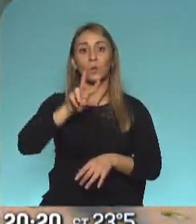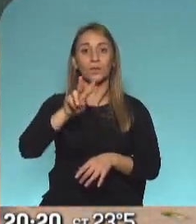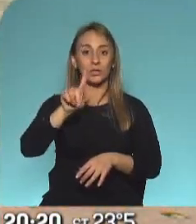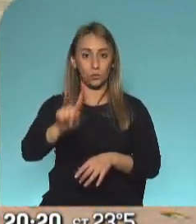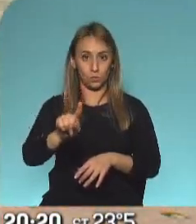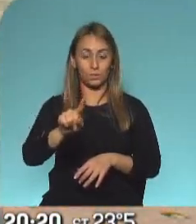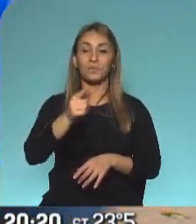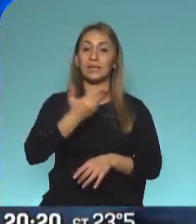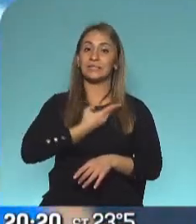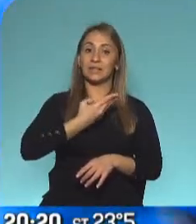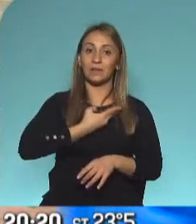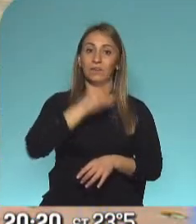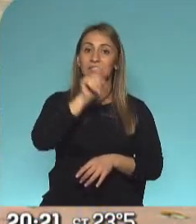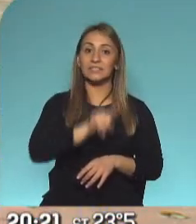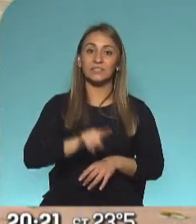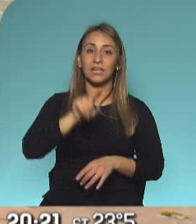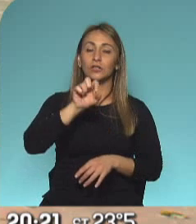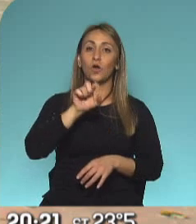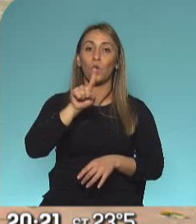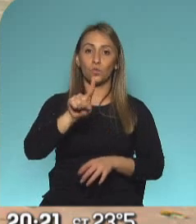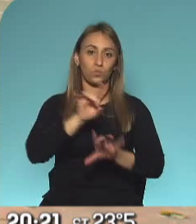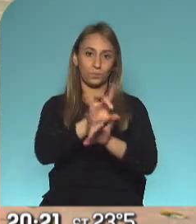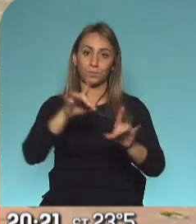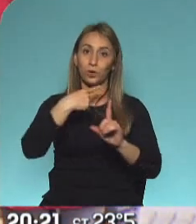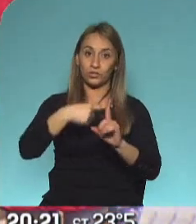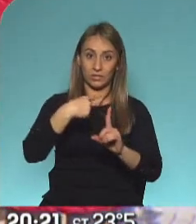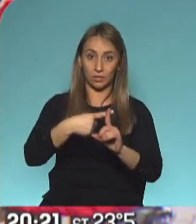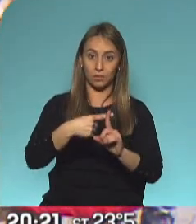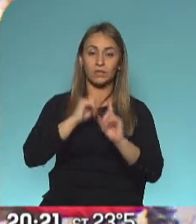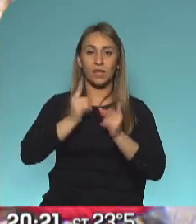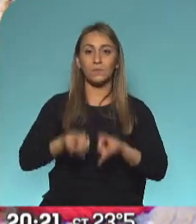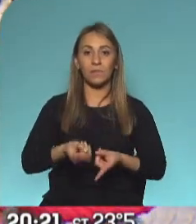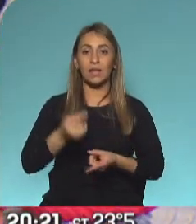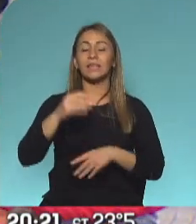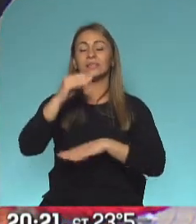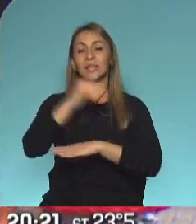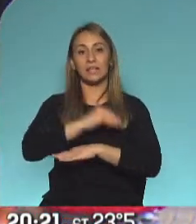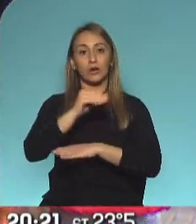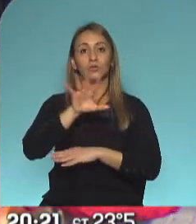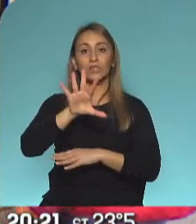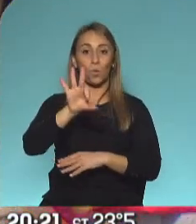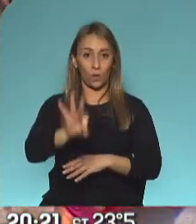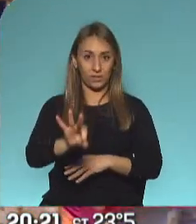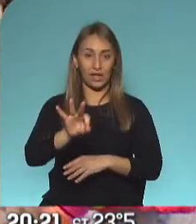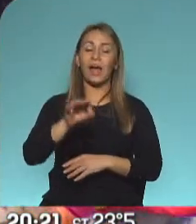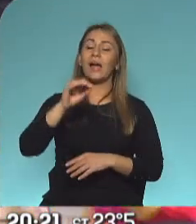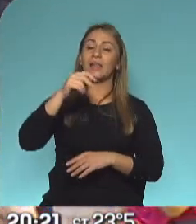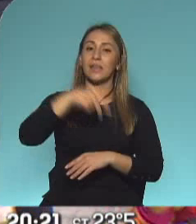121, Santa Fe 101 casos positivos. Por su parte, Santa Cruz registró 50 casos,